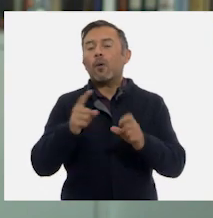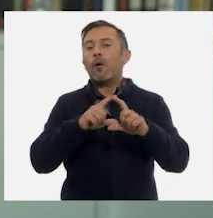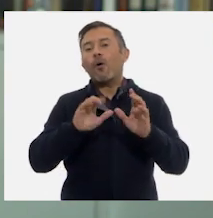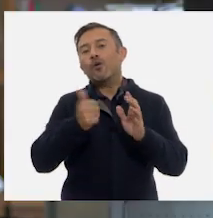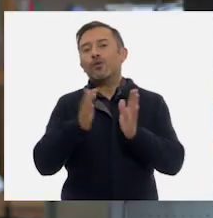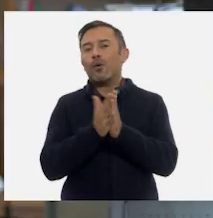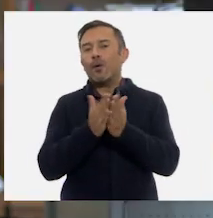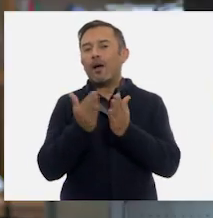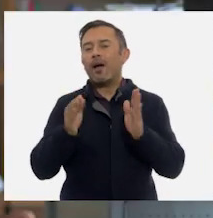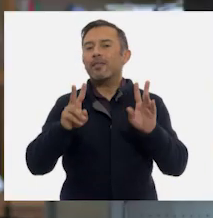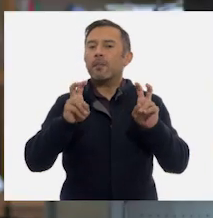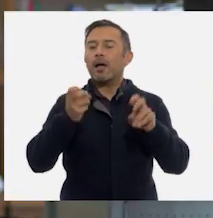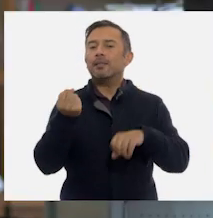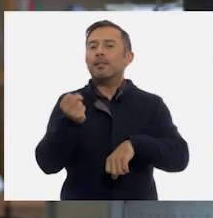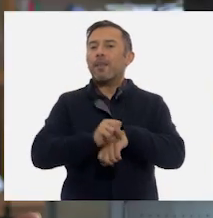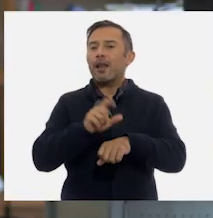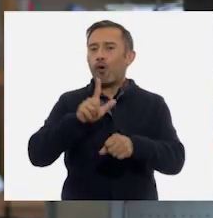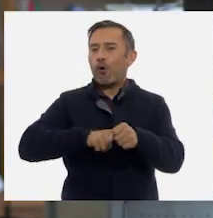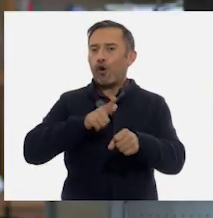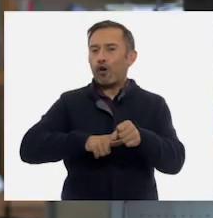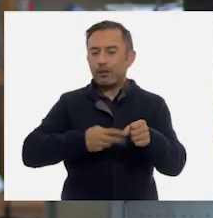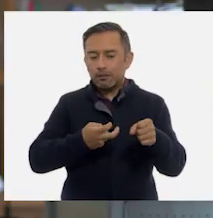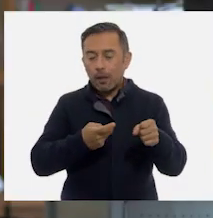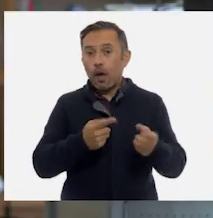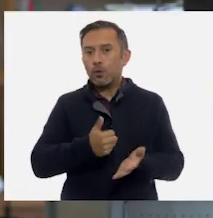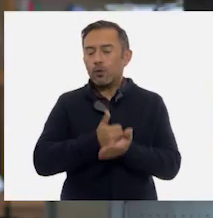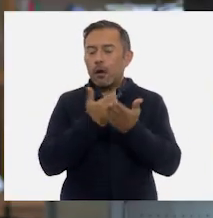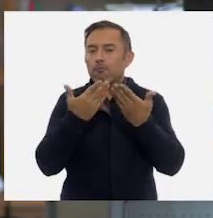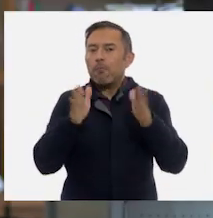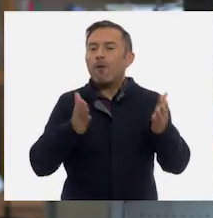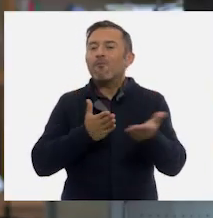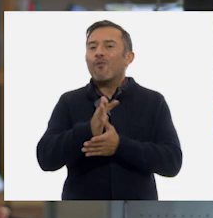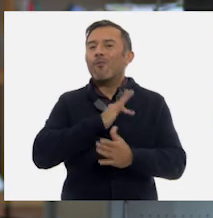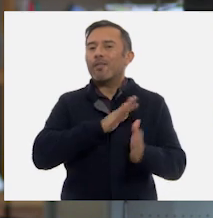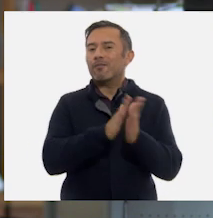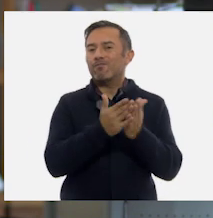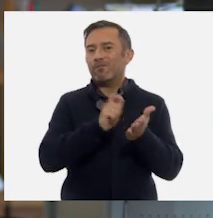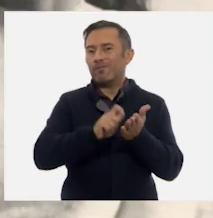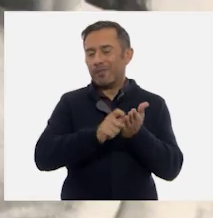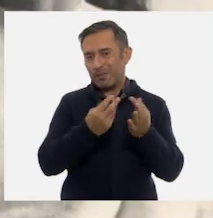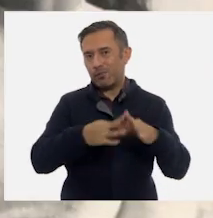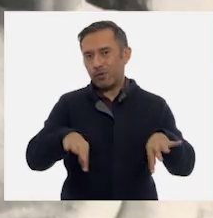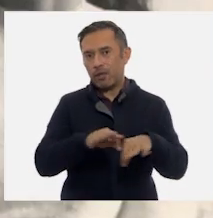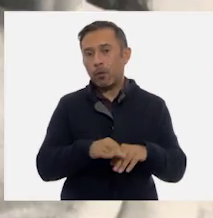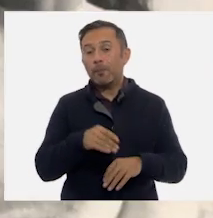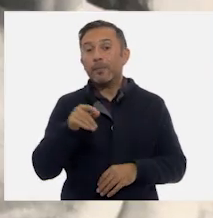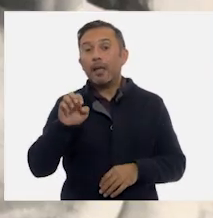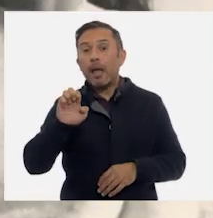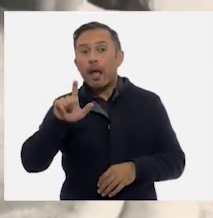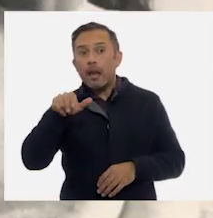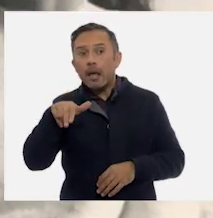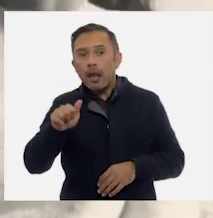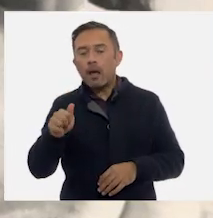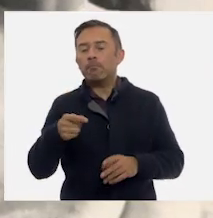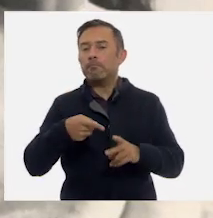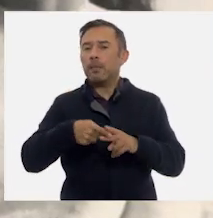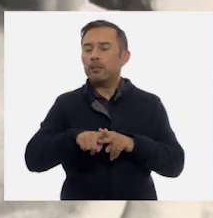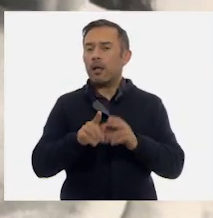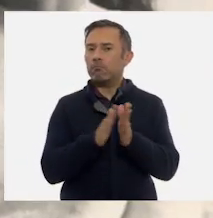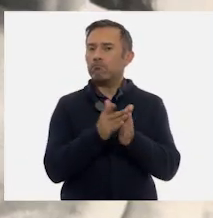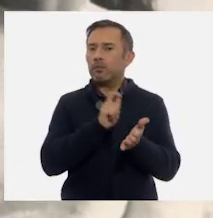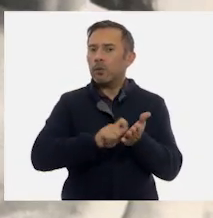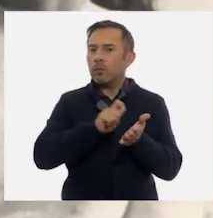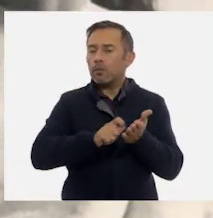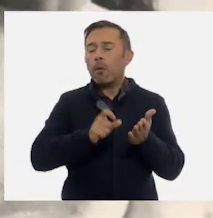muy importante. Y pues Elena es de los escritores y escritoras que empieza a escribir de una manera diferente